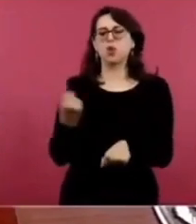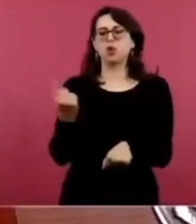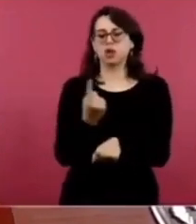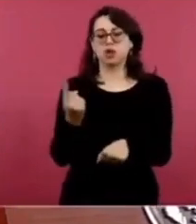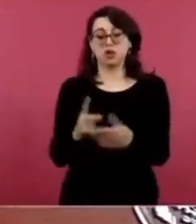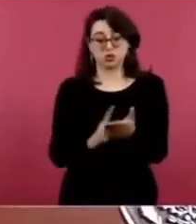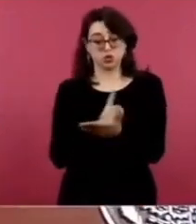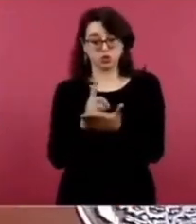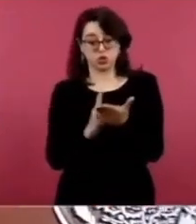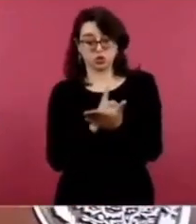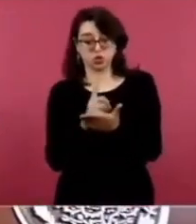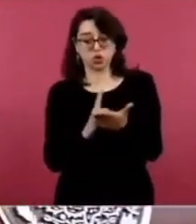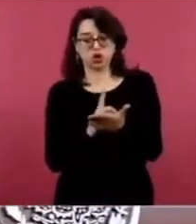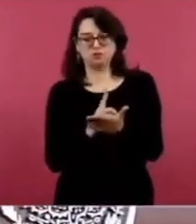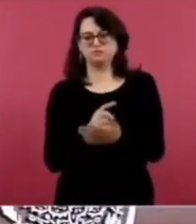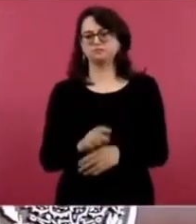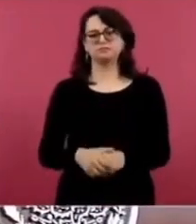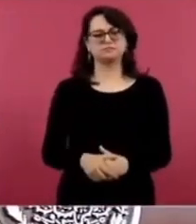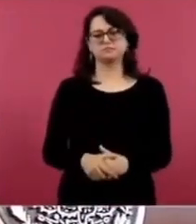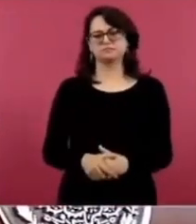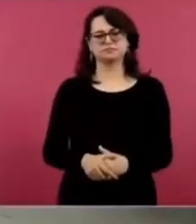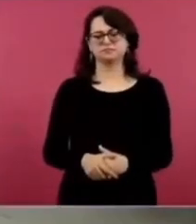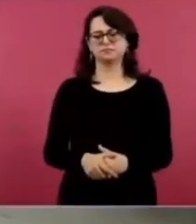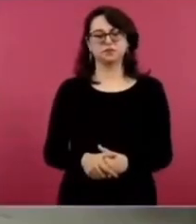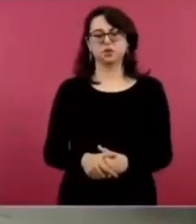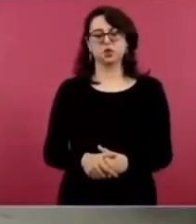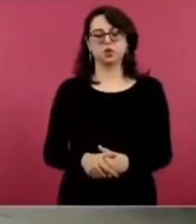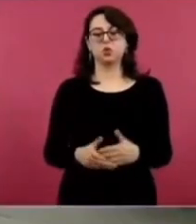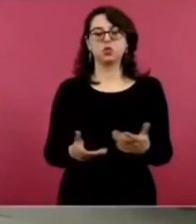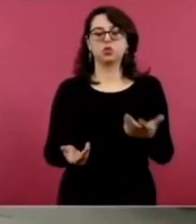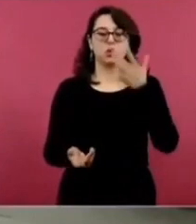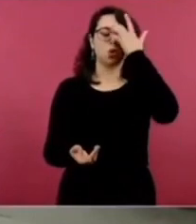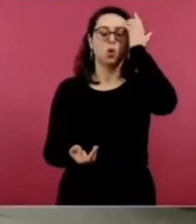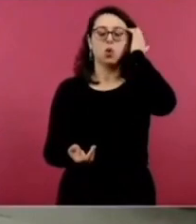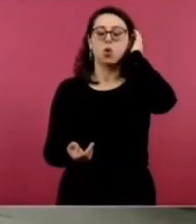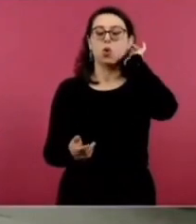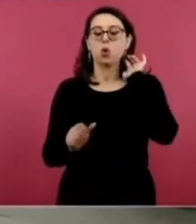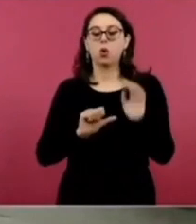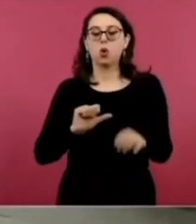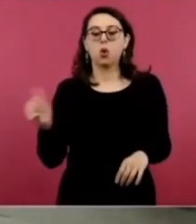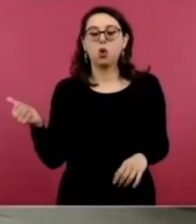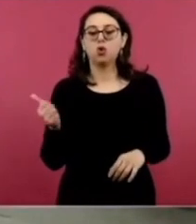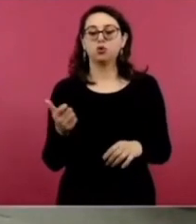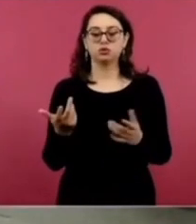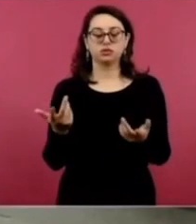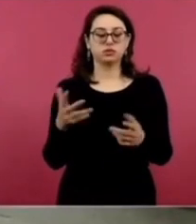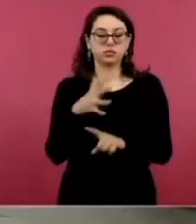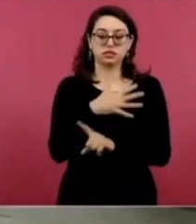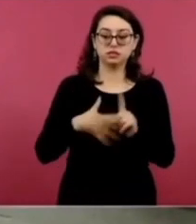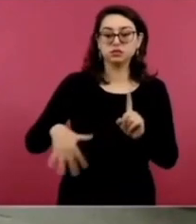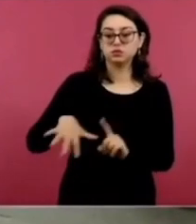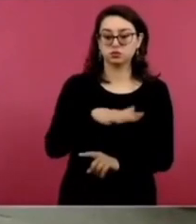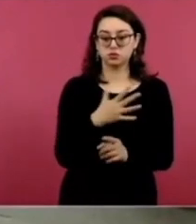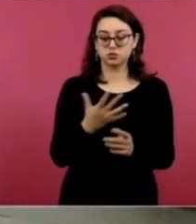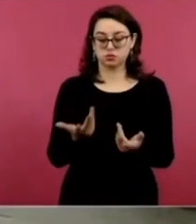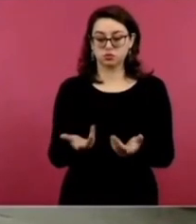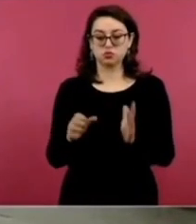distinta, pienso, que la de ahora. Por ejemplo, el robo de vehículo